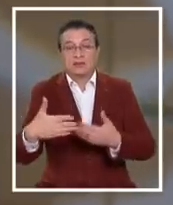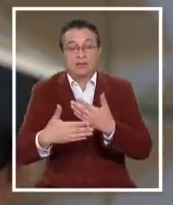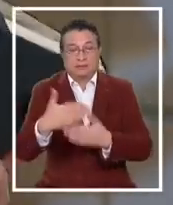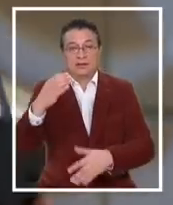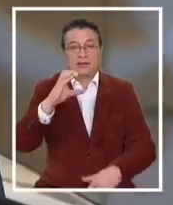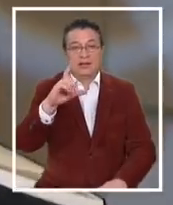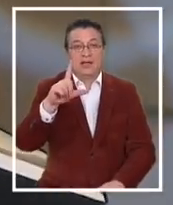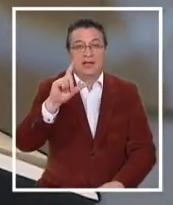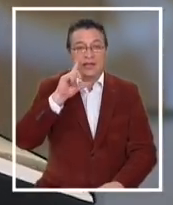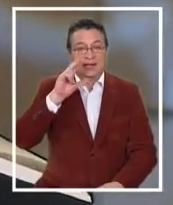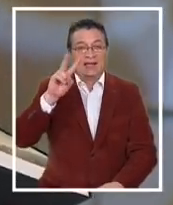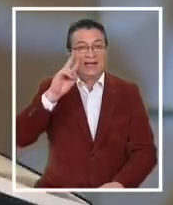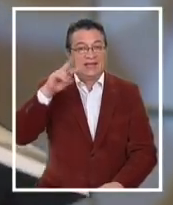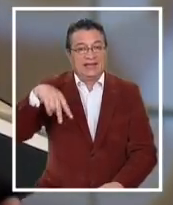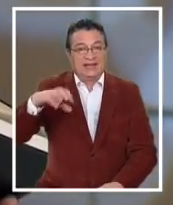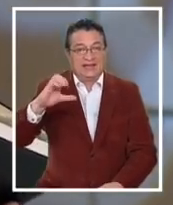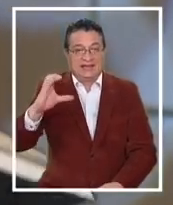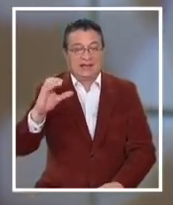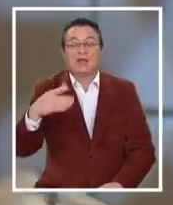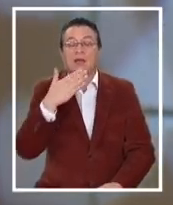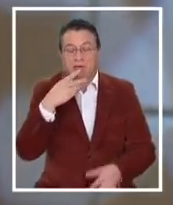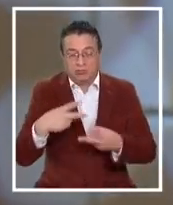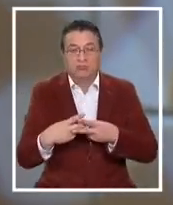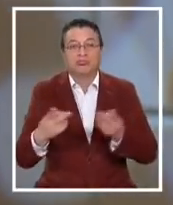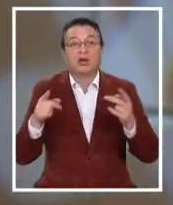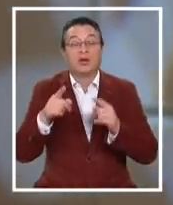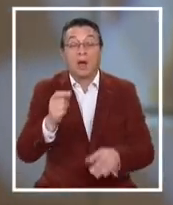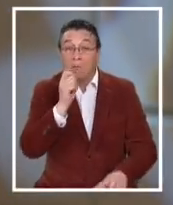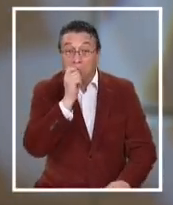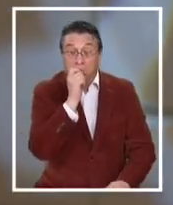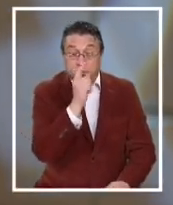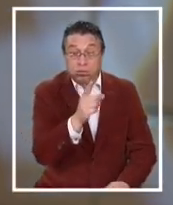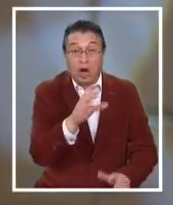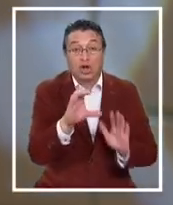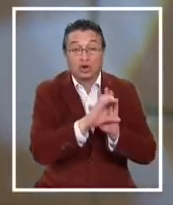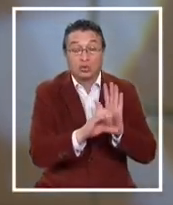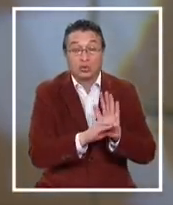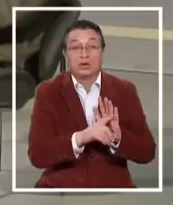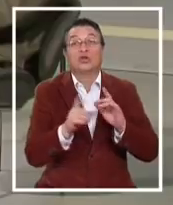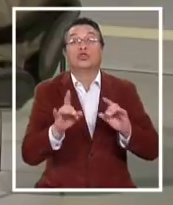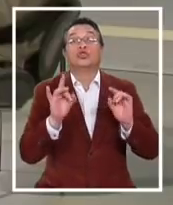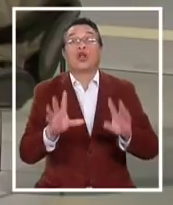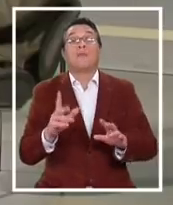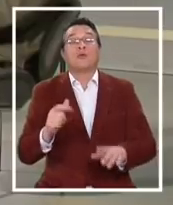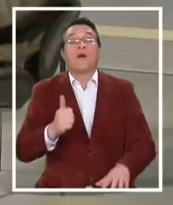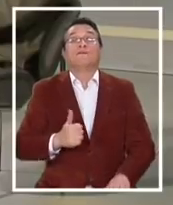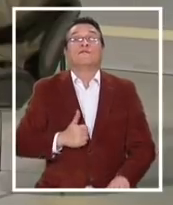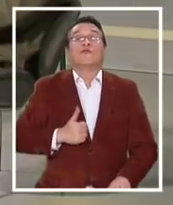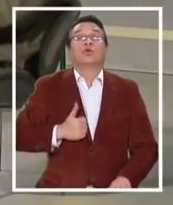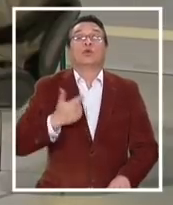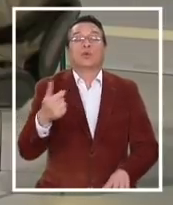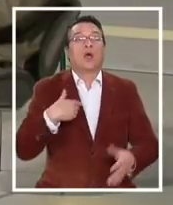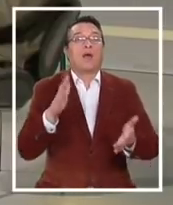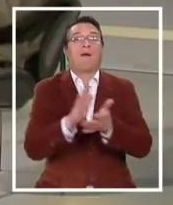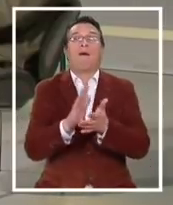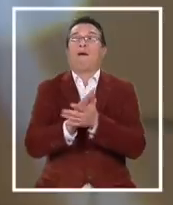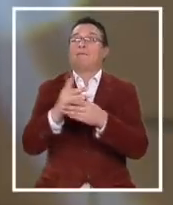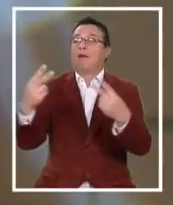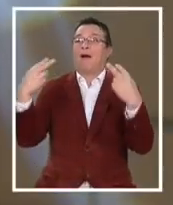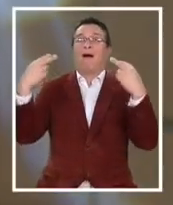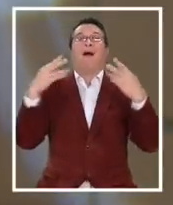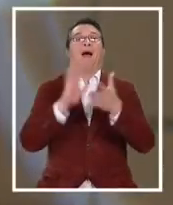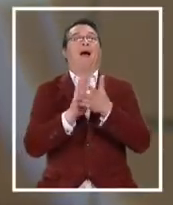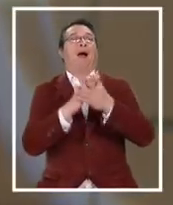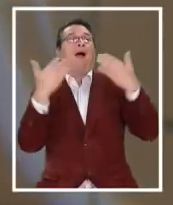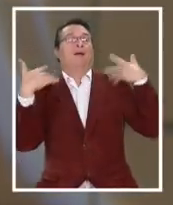Clinic. Ahora, la pregunta respecto de la acusación constitucional no puede ser solamente una cuestión voluntarista para tratar de sacar aplausos en redes sociales.